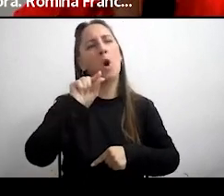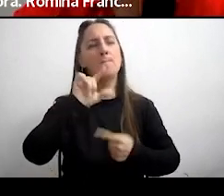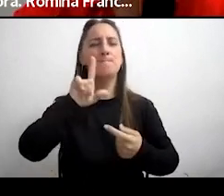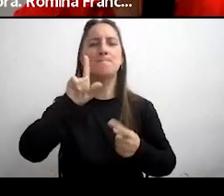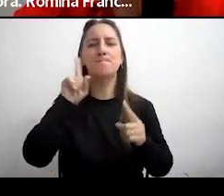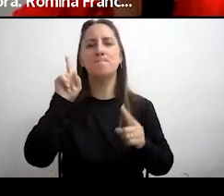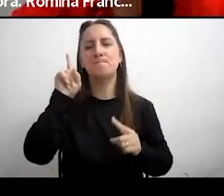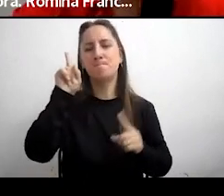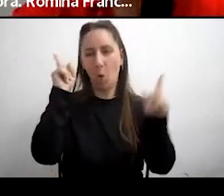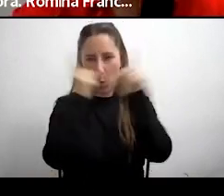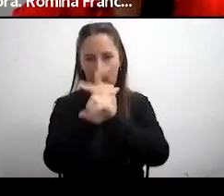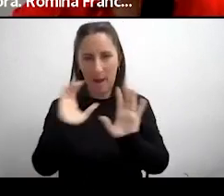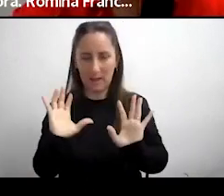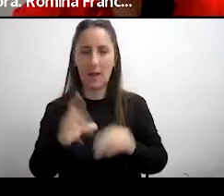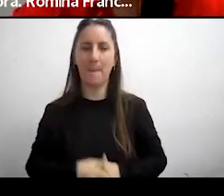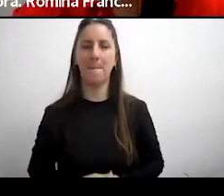conflictiva,